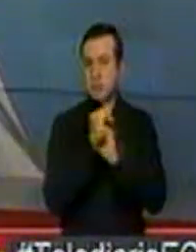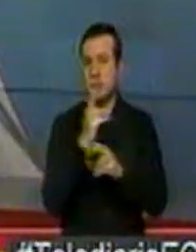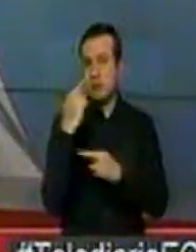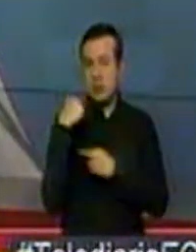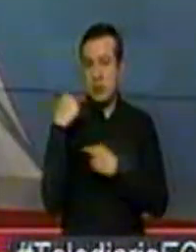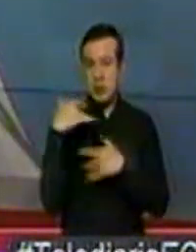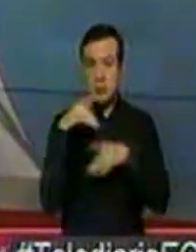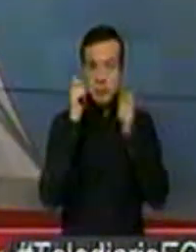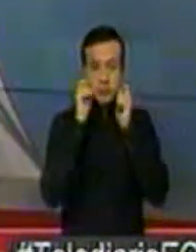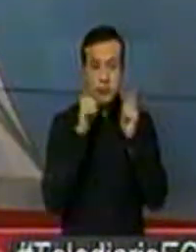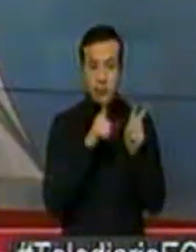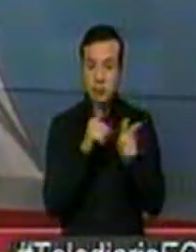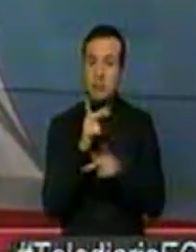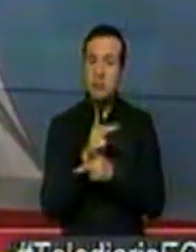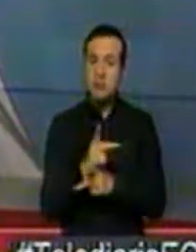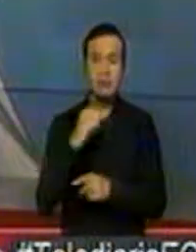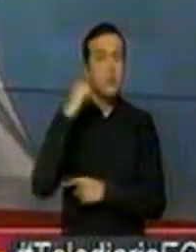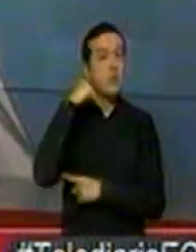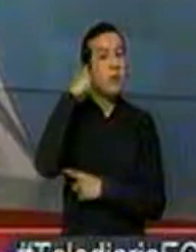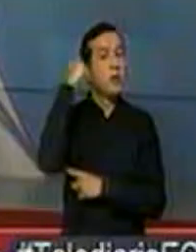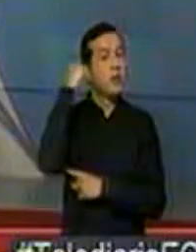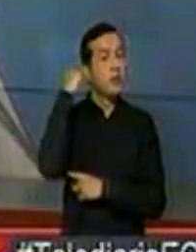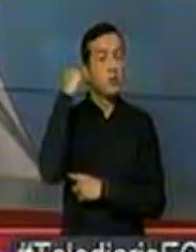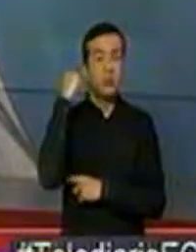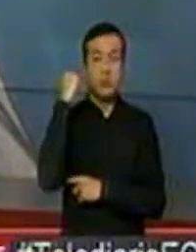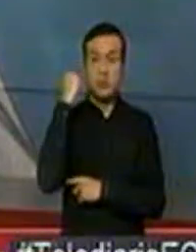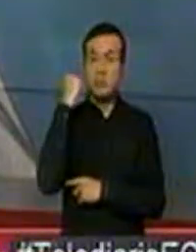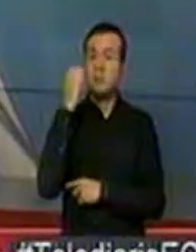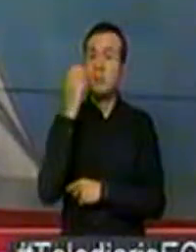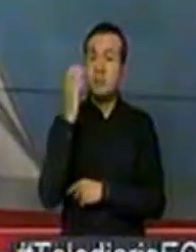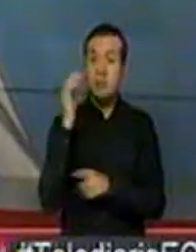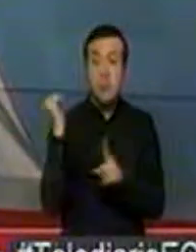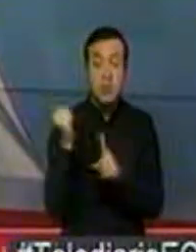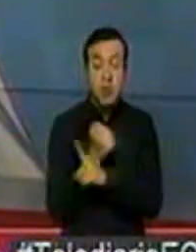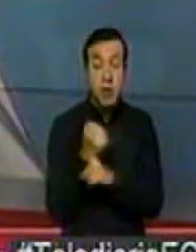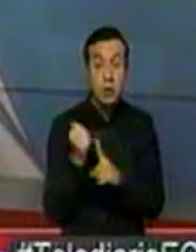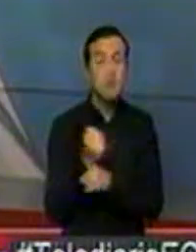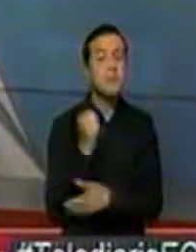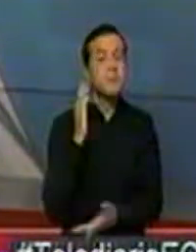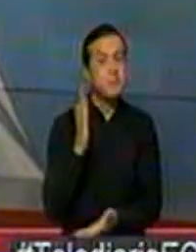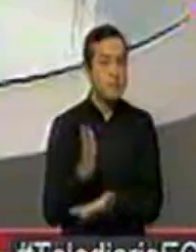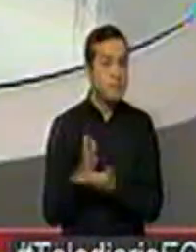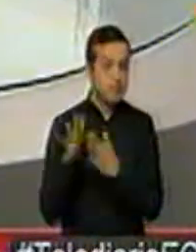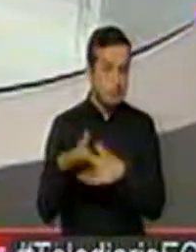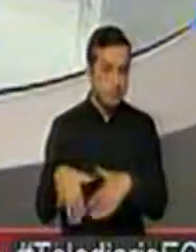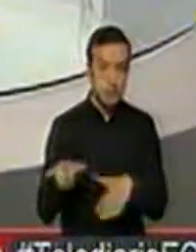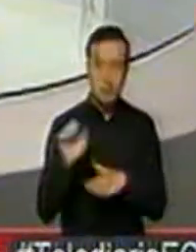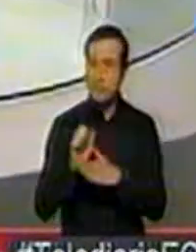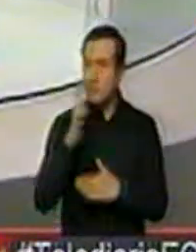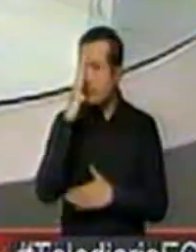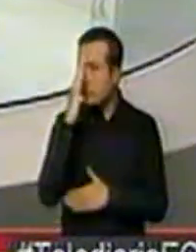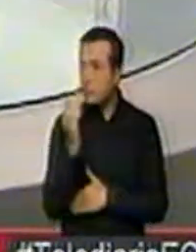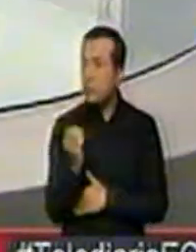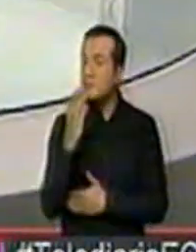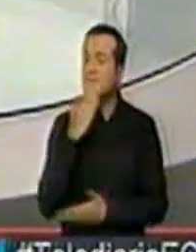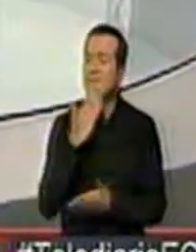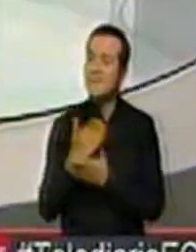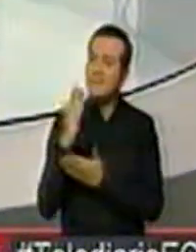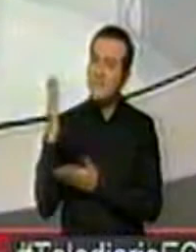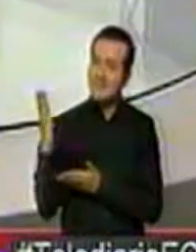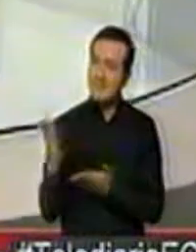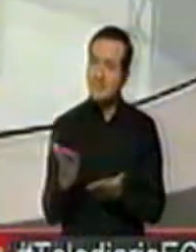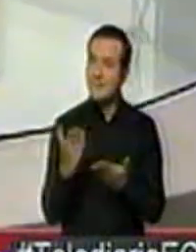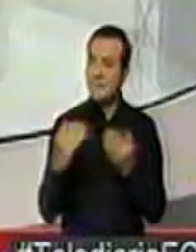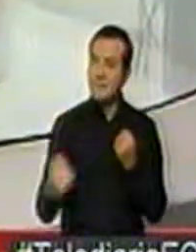encargadas de garantizar precisamente los derechos y combatir la violencia presente en nuestro país. Bienvenido. Muchísimas gracias por acompañarnos. Bueno, ¿cuál